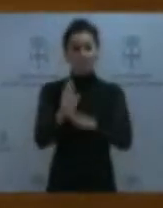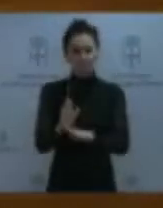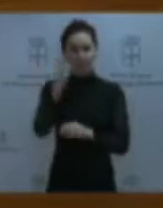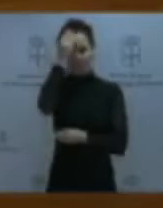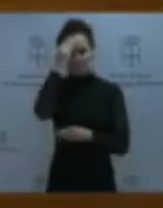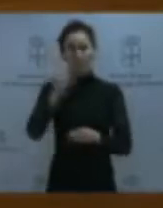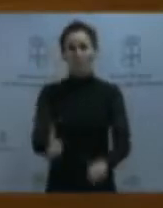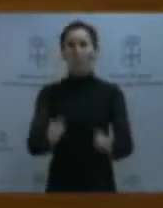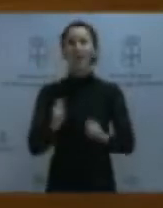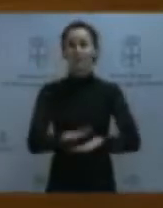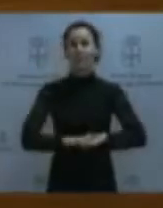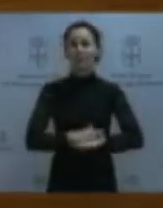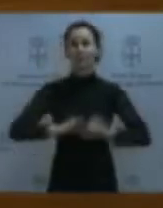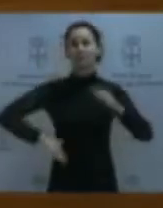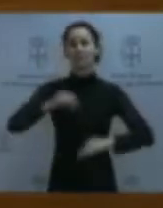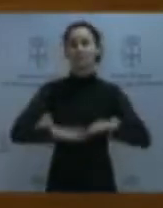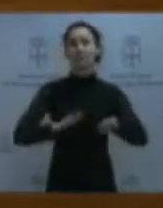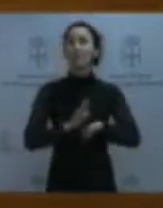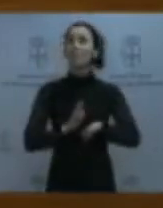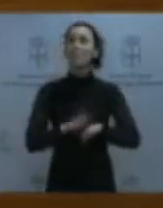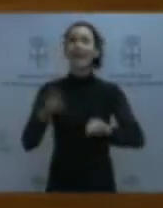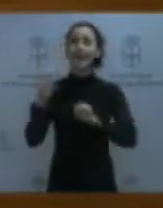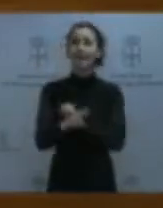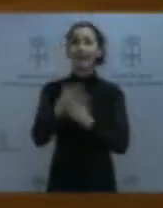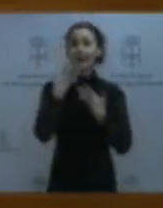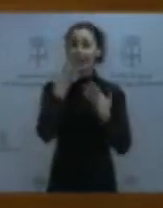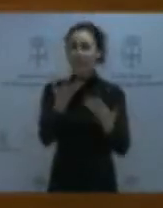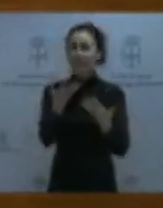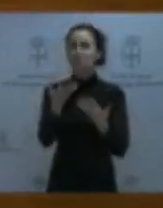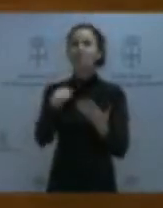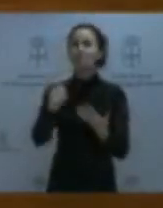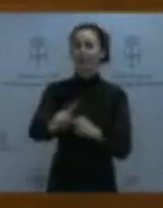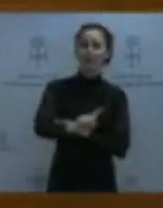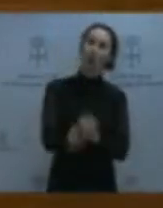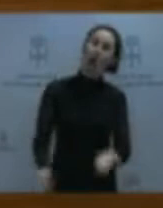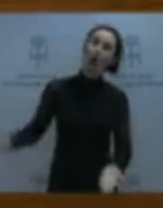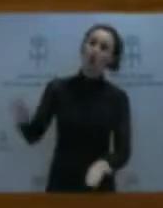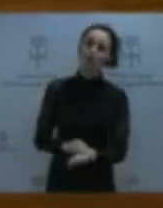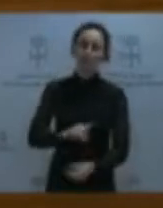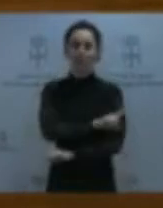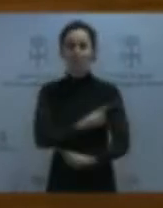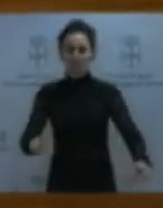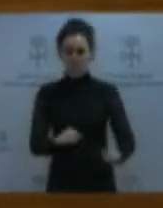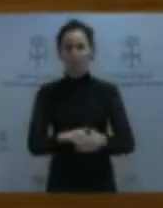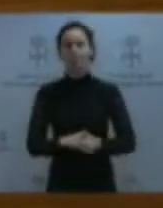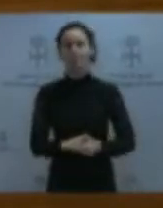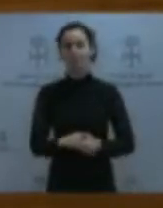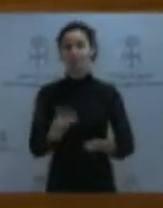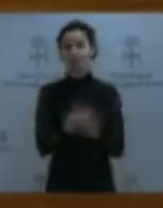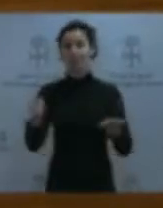las bases para no perder otros 10 años y no solamente para no desperdiciar los próximos 19